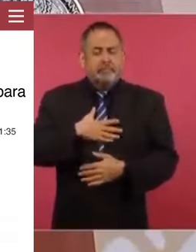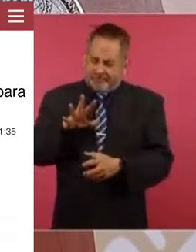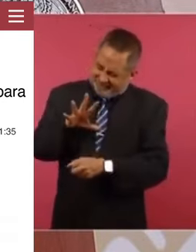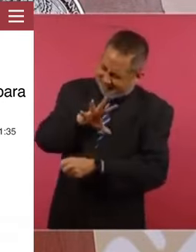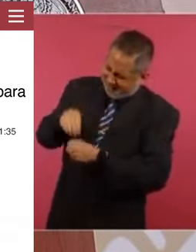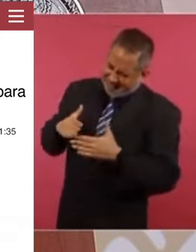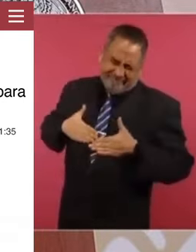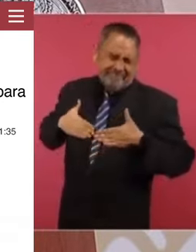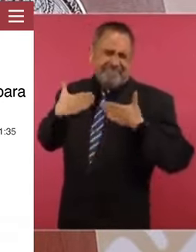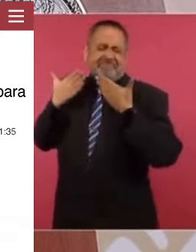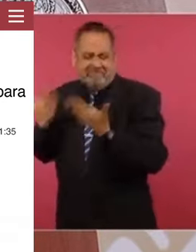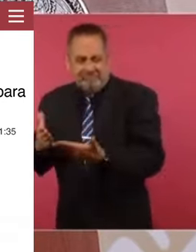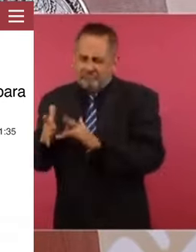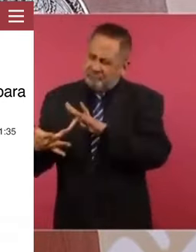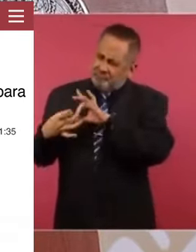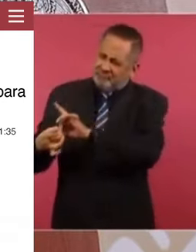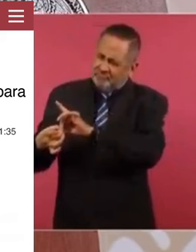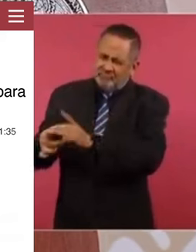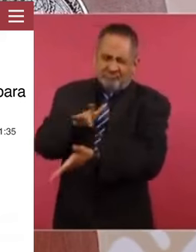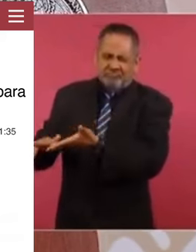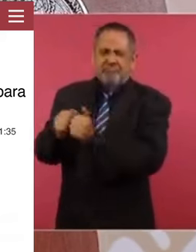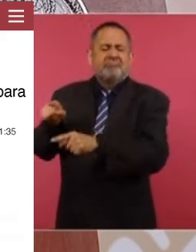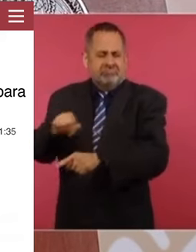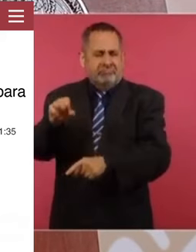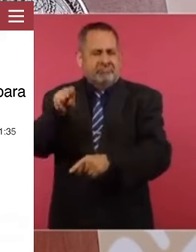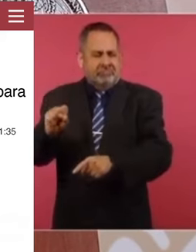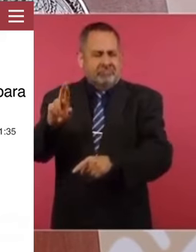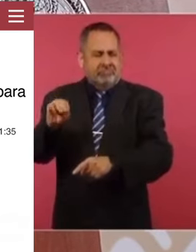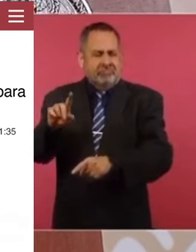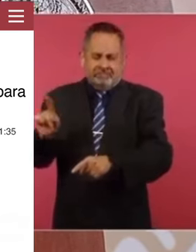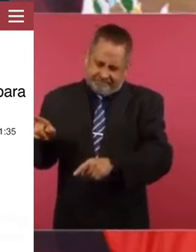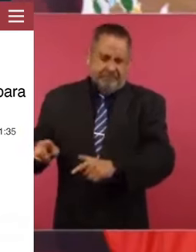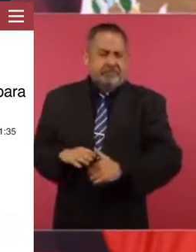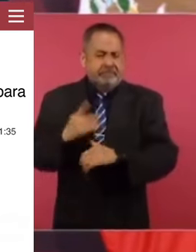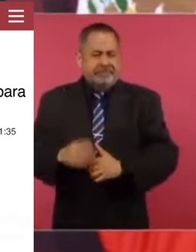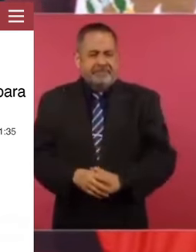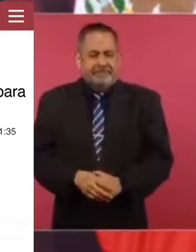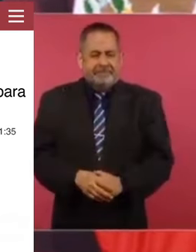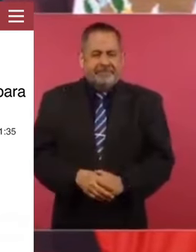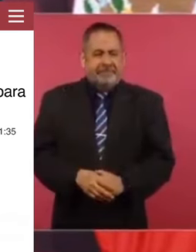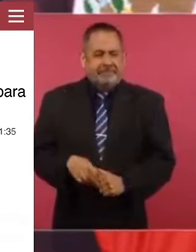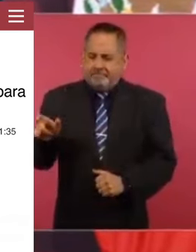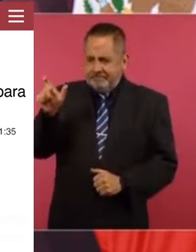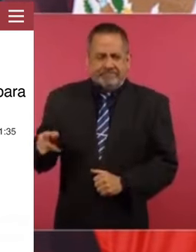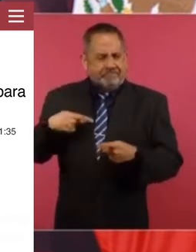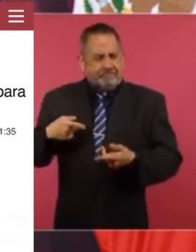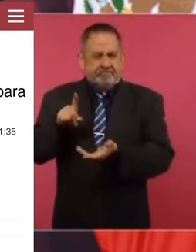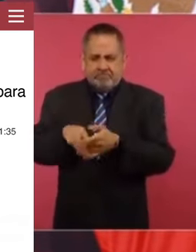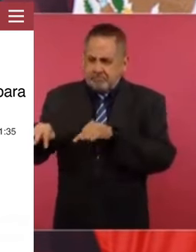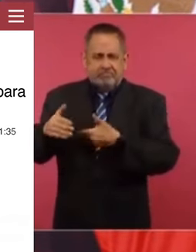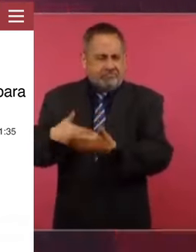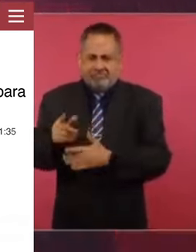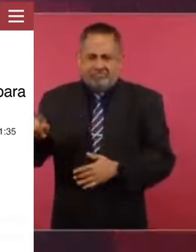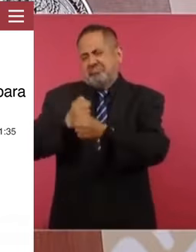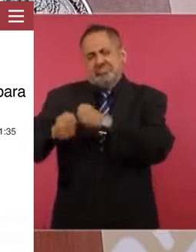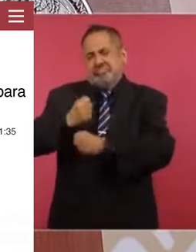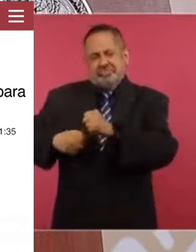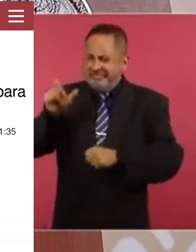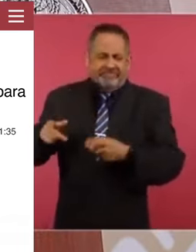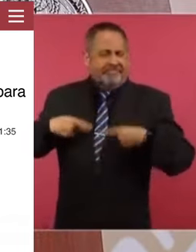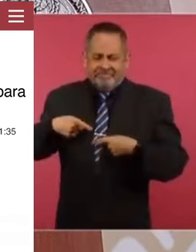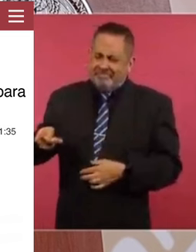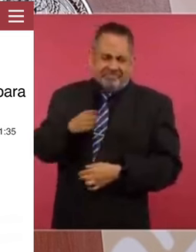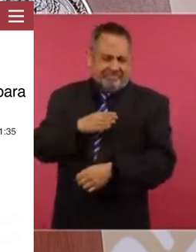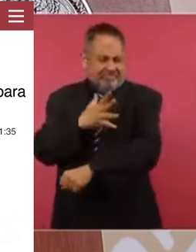completa confianza y solidaridad a Jesús Ramírez, porque es un servidor público con convicción, es una